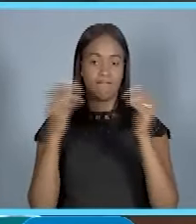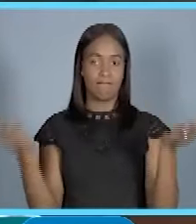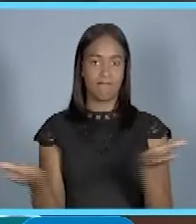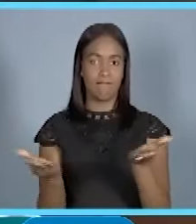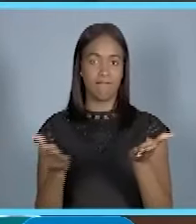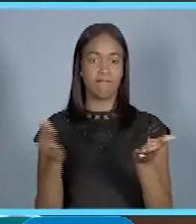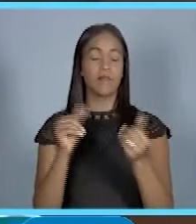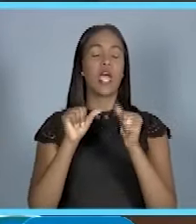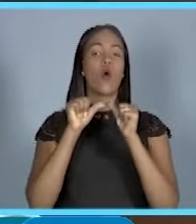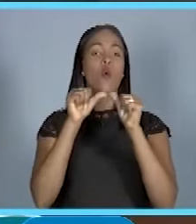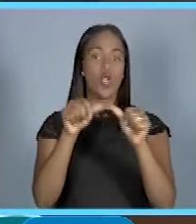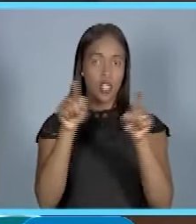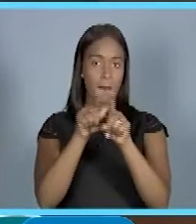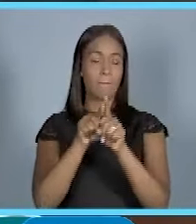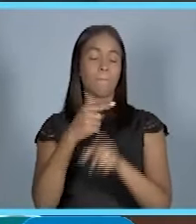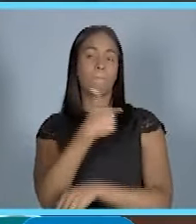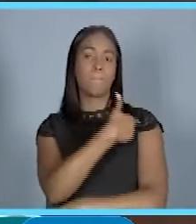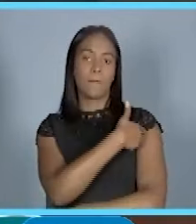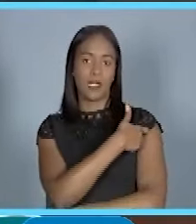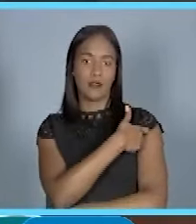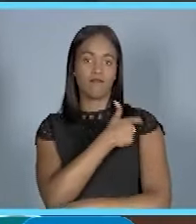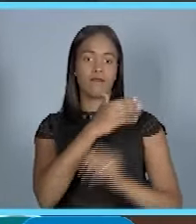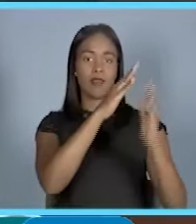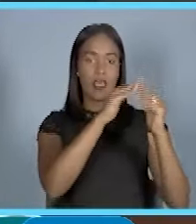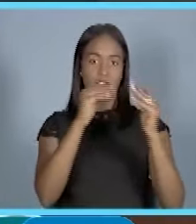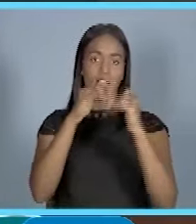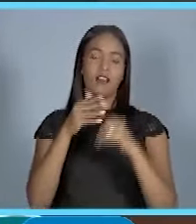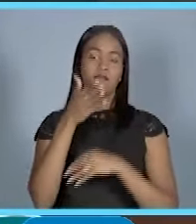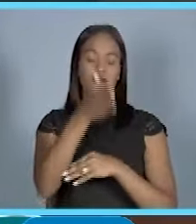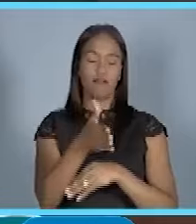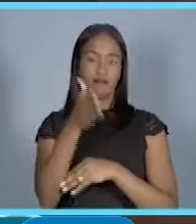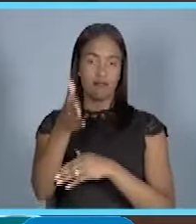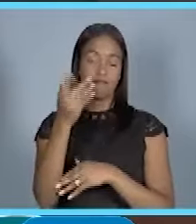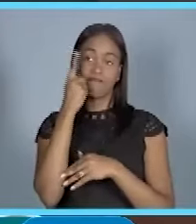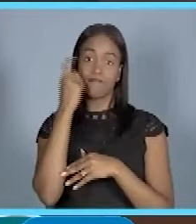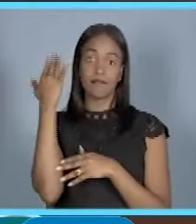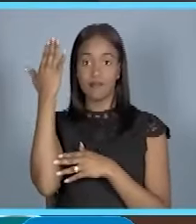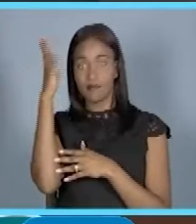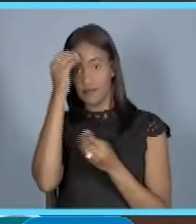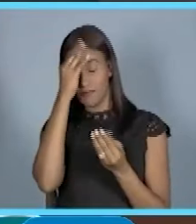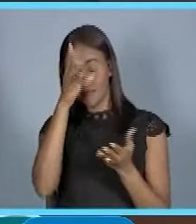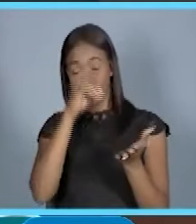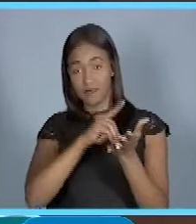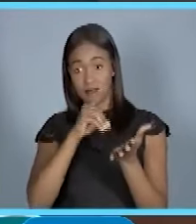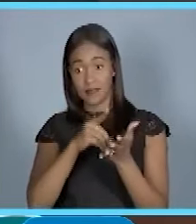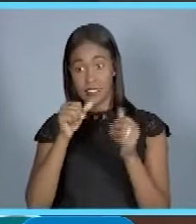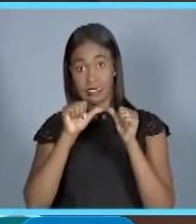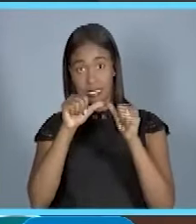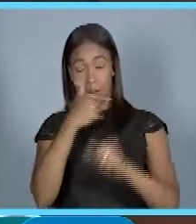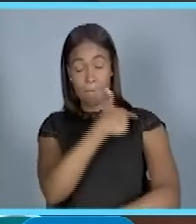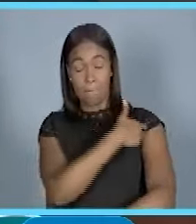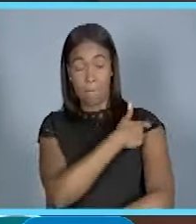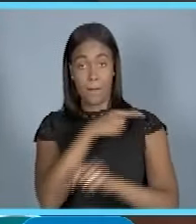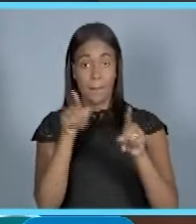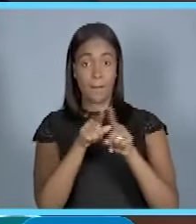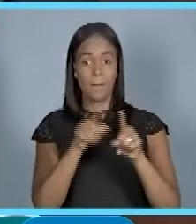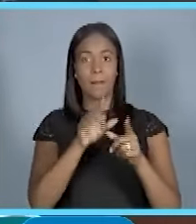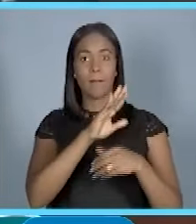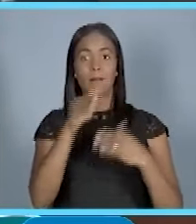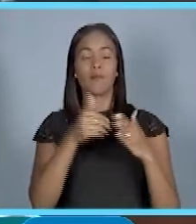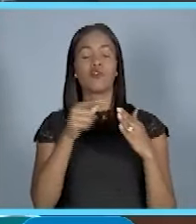la vacunación también en el casa a casa. Como bien dijo el doctor, se sigue vacunando también todo